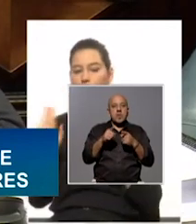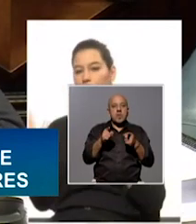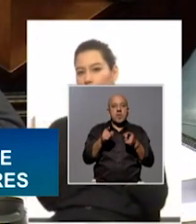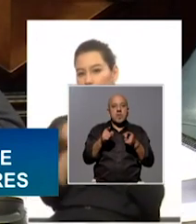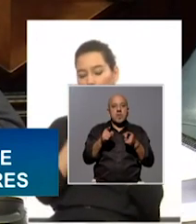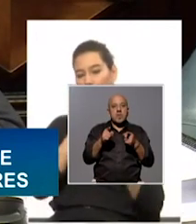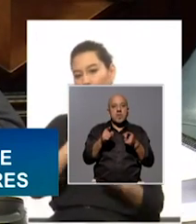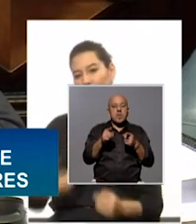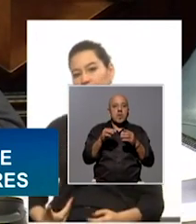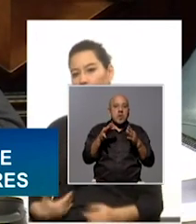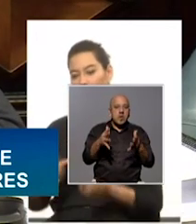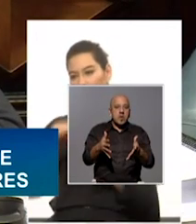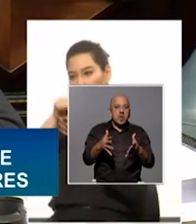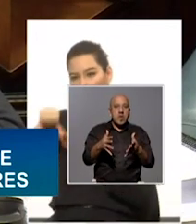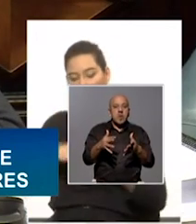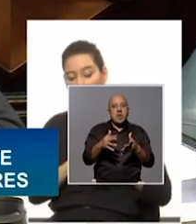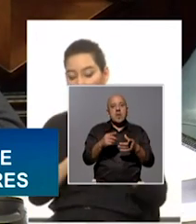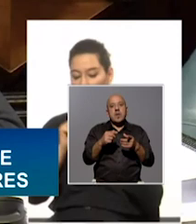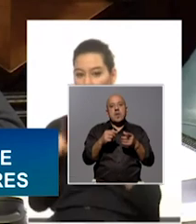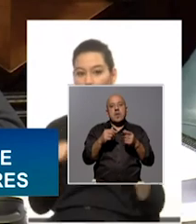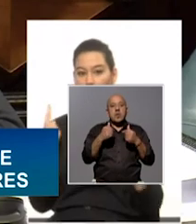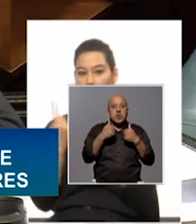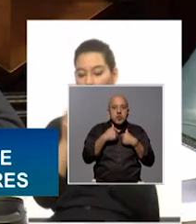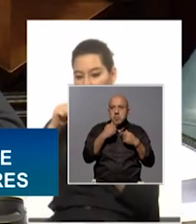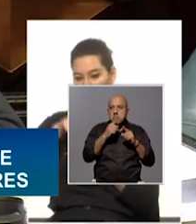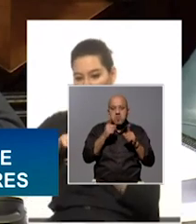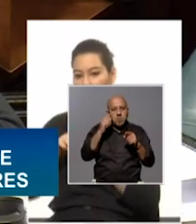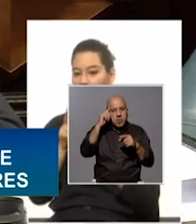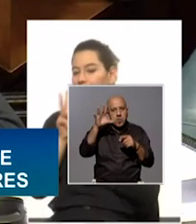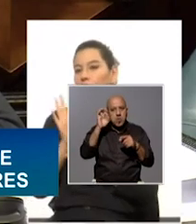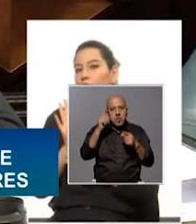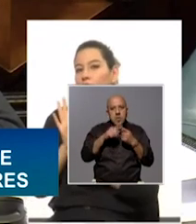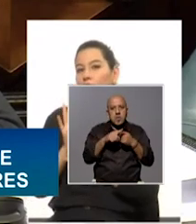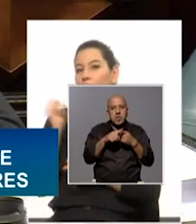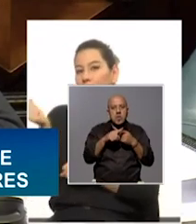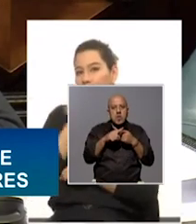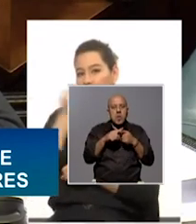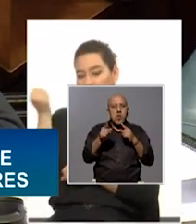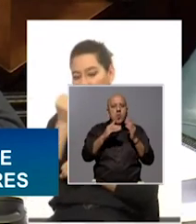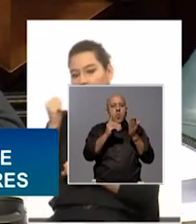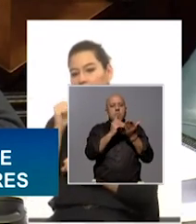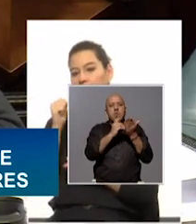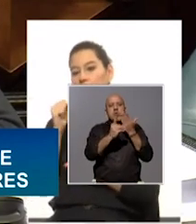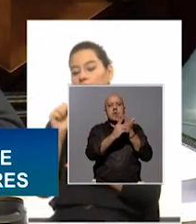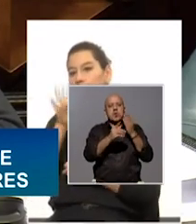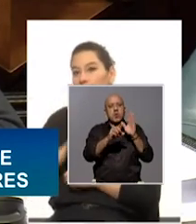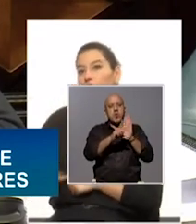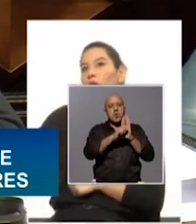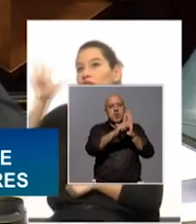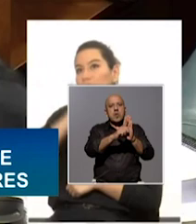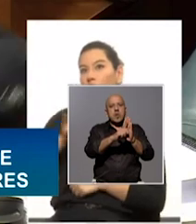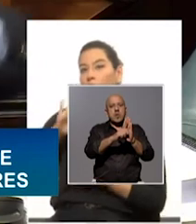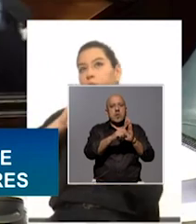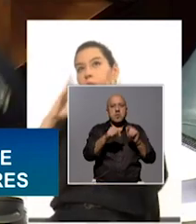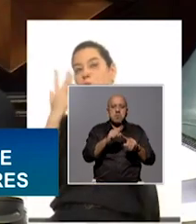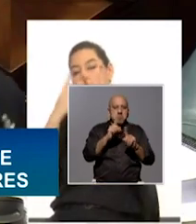y modificando mucho no yo no recuerdo en los últimos 30 años un proyecto de ley que haya sido modificado